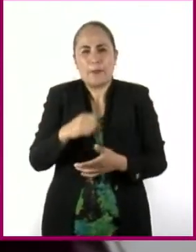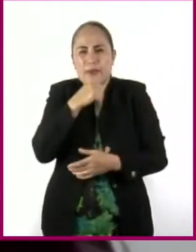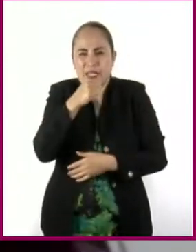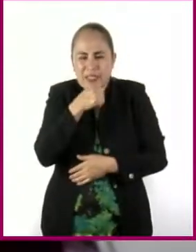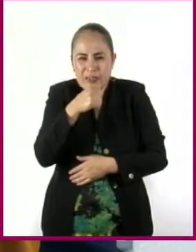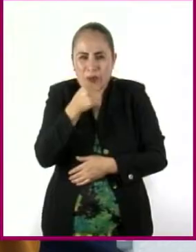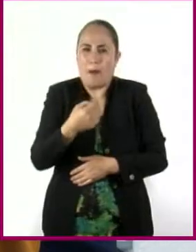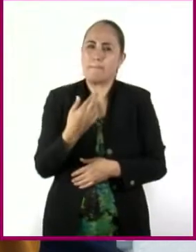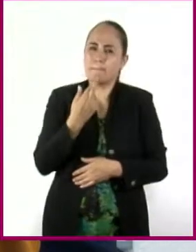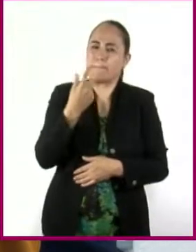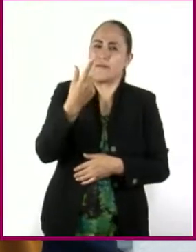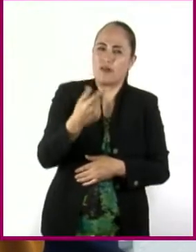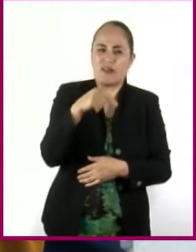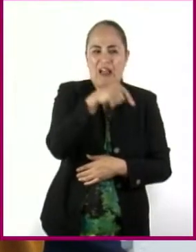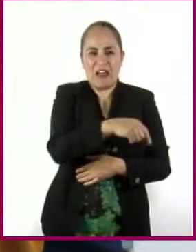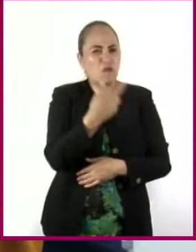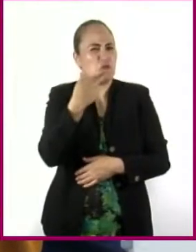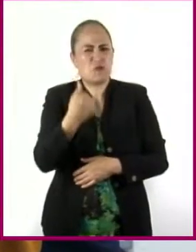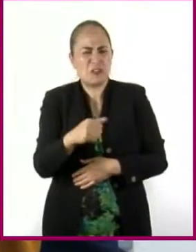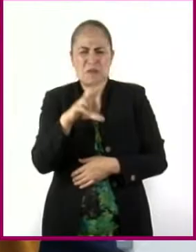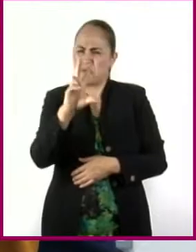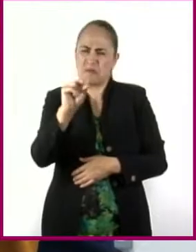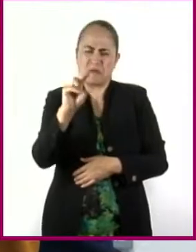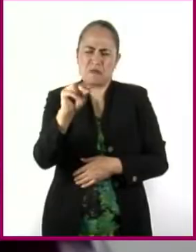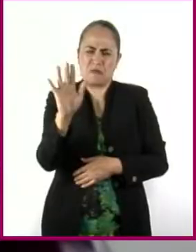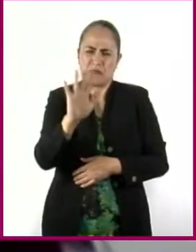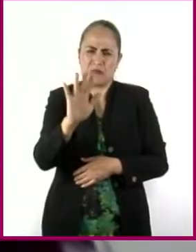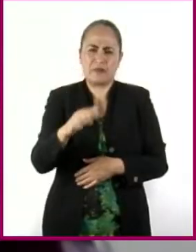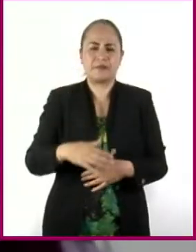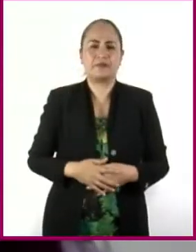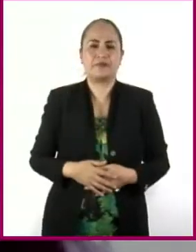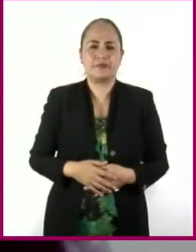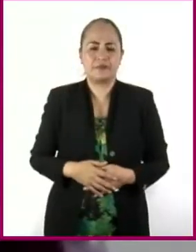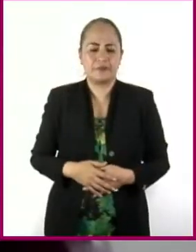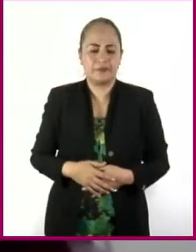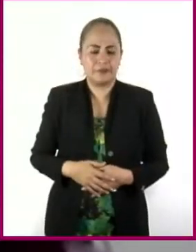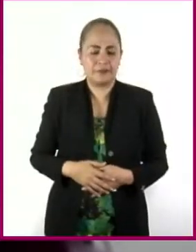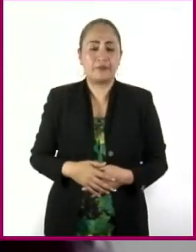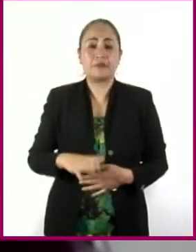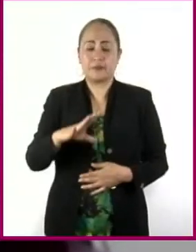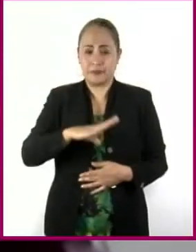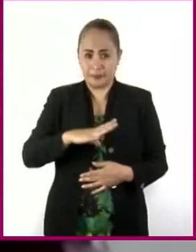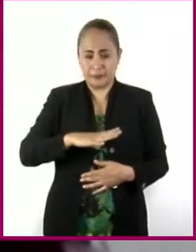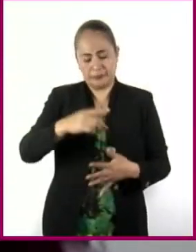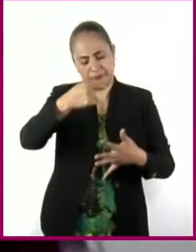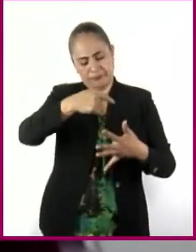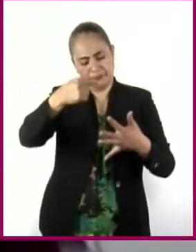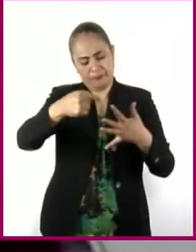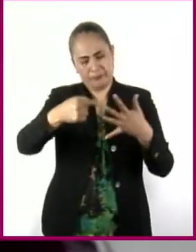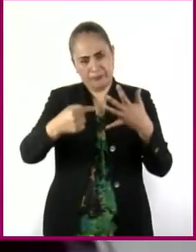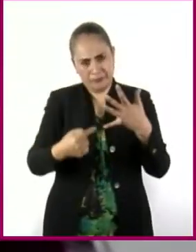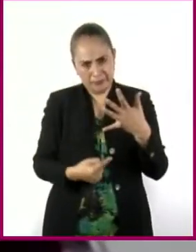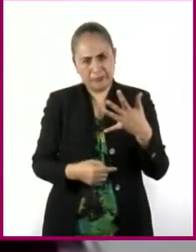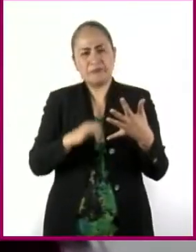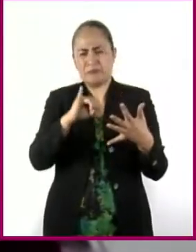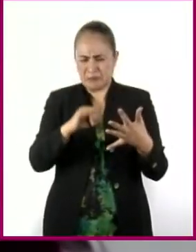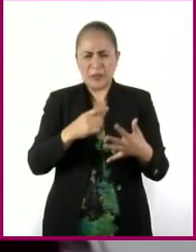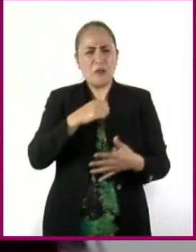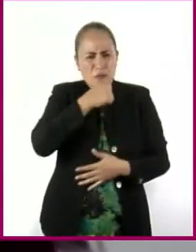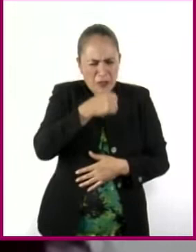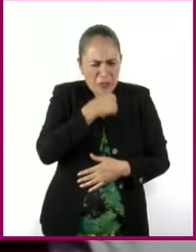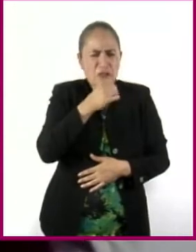esta etapa de la vida, ¿no? Donde también hay elementos o aspectos que se disfrutan,